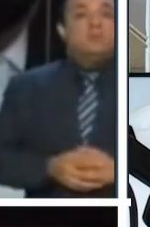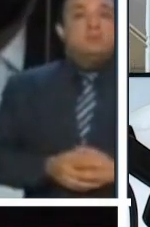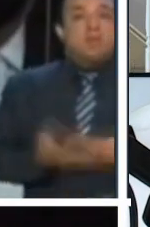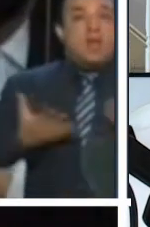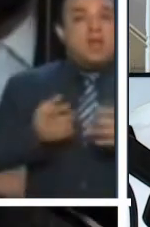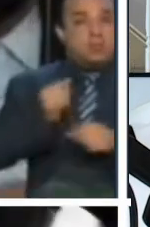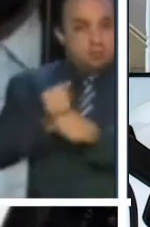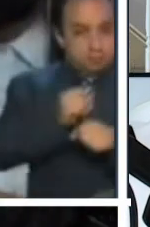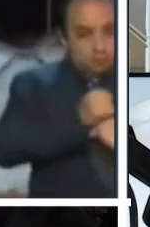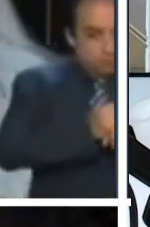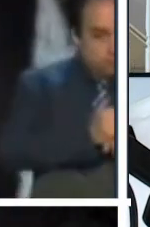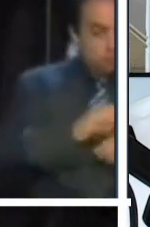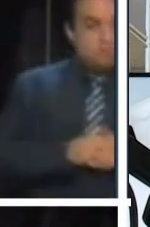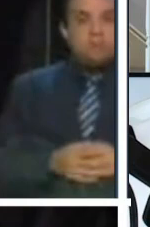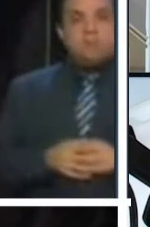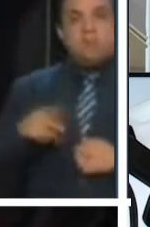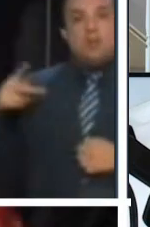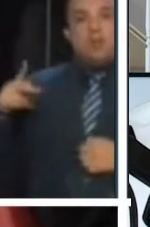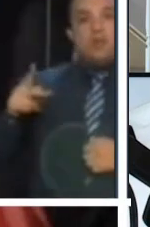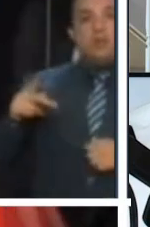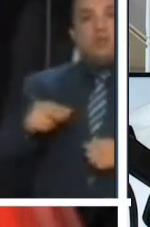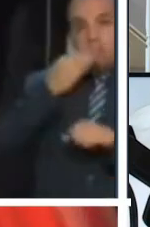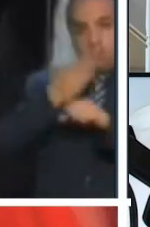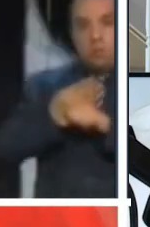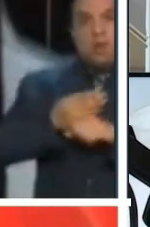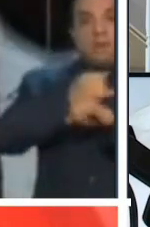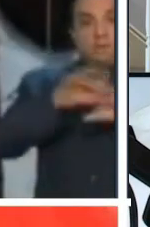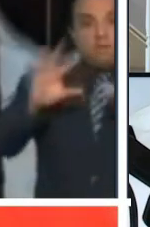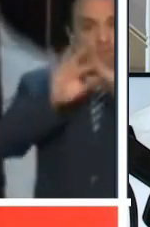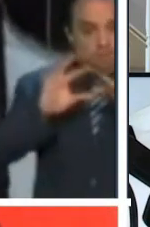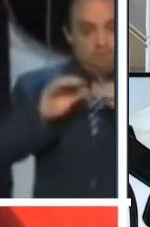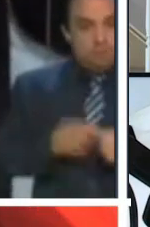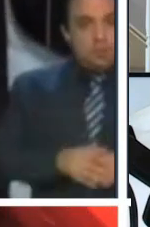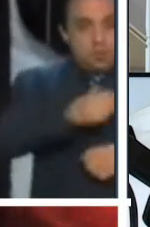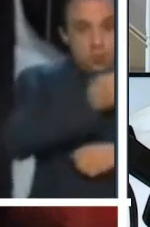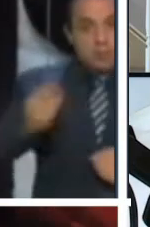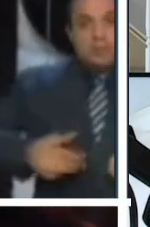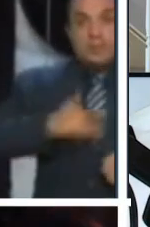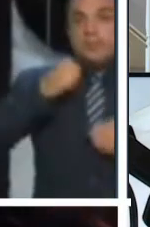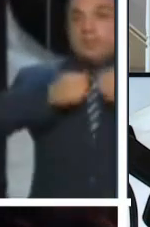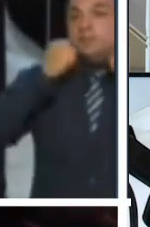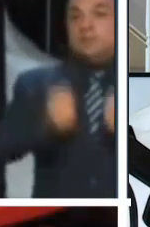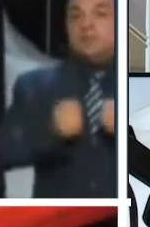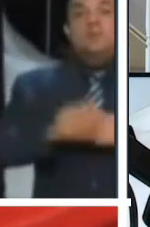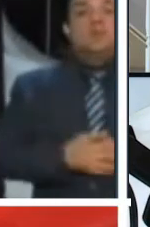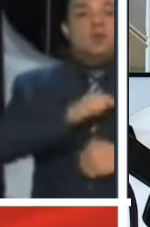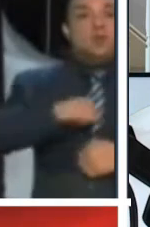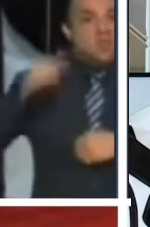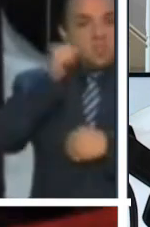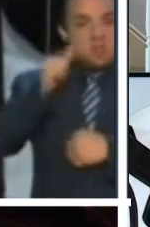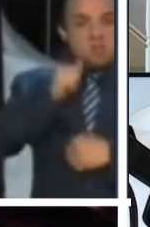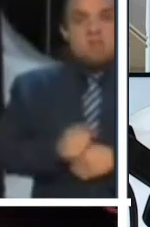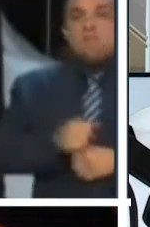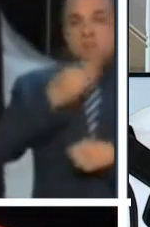su investigación y a ellos les corresponde informar. Tengan la certeza que siempre nos comportaremos como nos